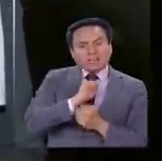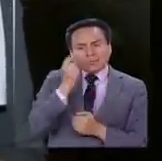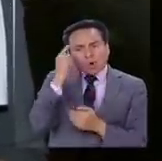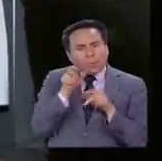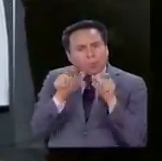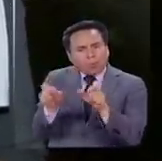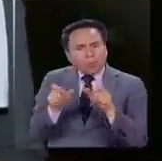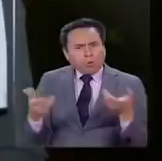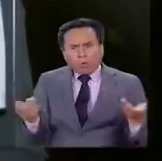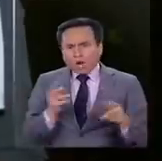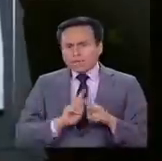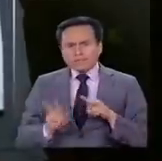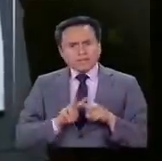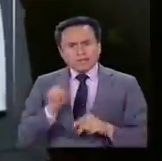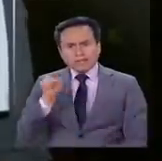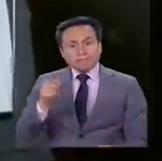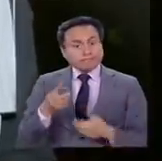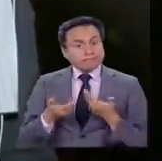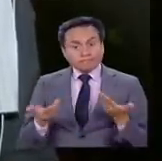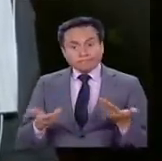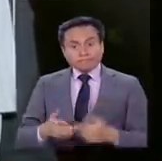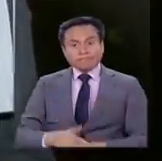cómo se va a fiscalizar? ¿Qué se va a hacer allí?